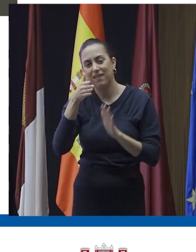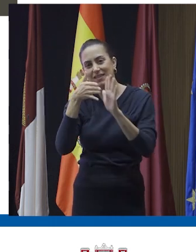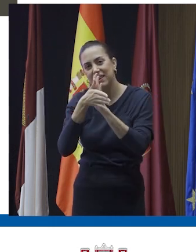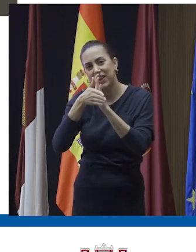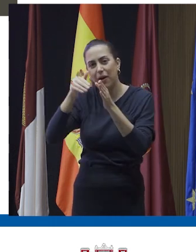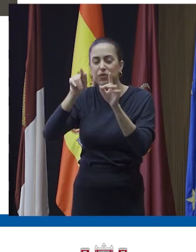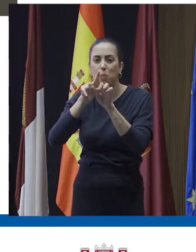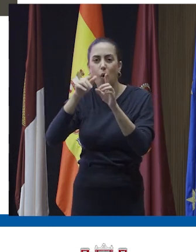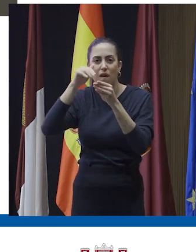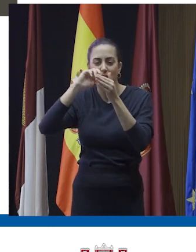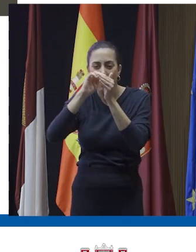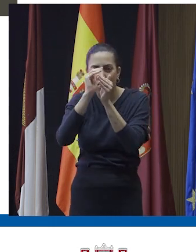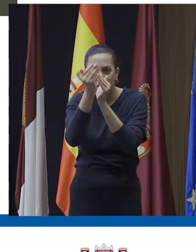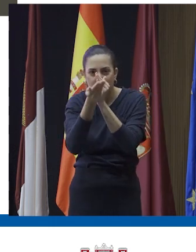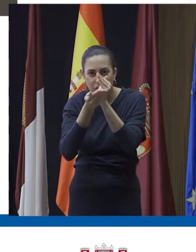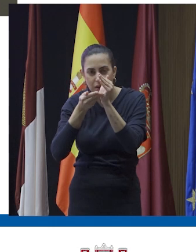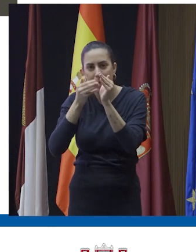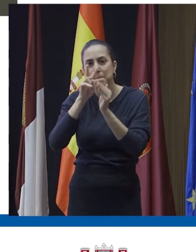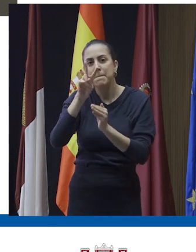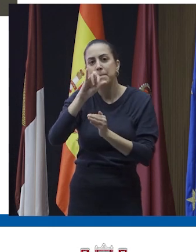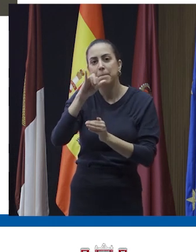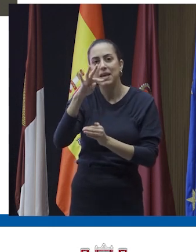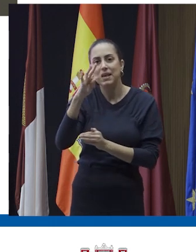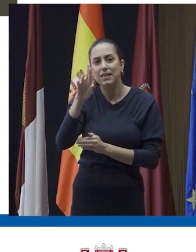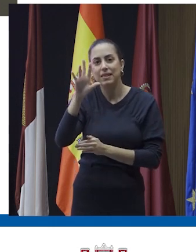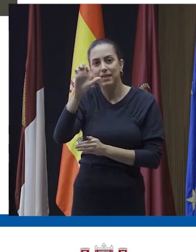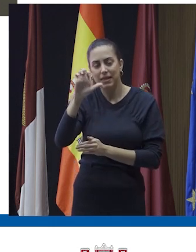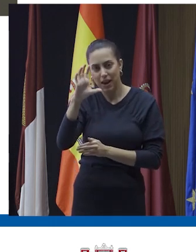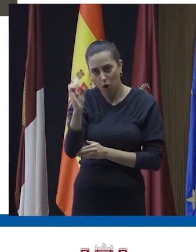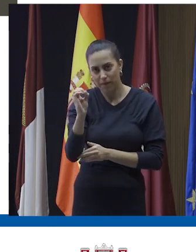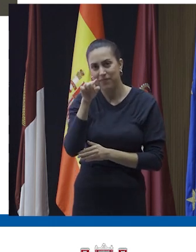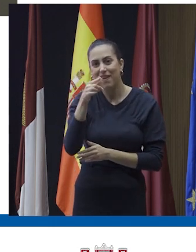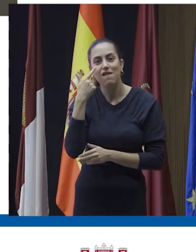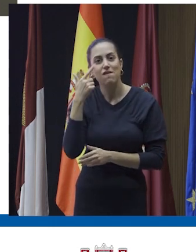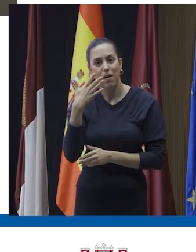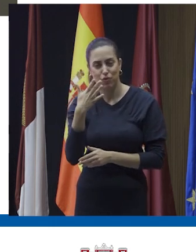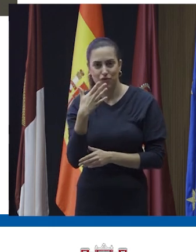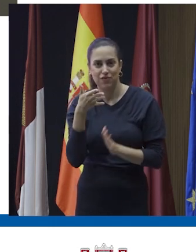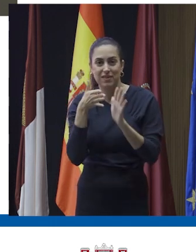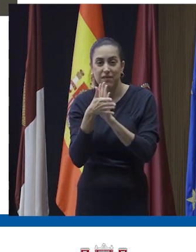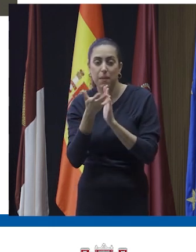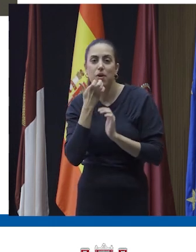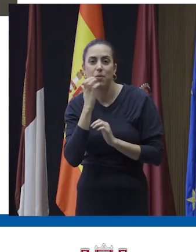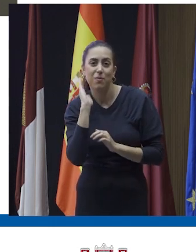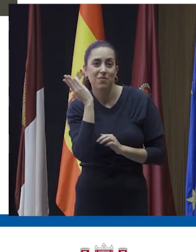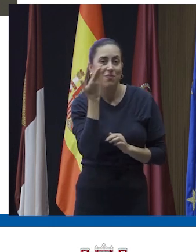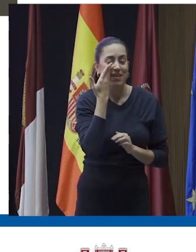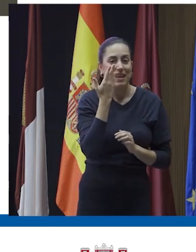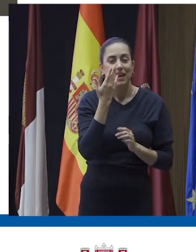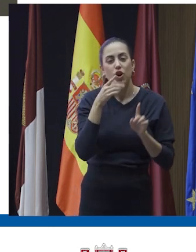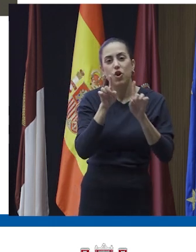el ojo, que el gel que rellena el ojo, que es el gel vítreo. Entonces, el gel vítreo es el famoso causante de lo que llamamos desprendimiento del